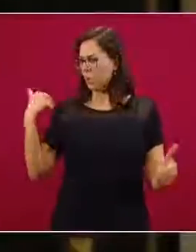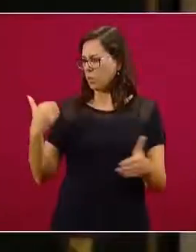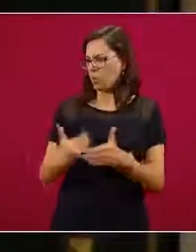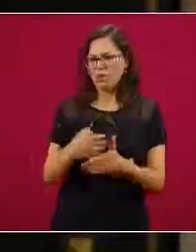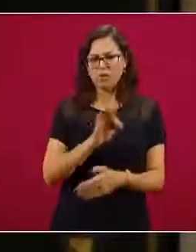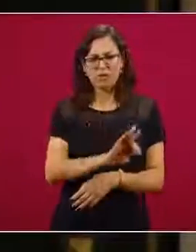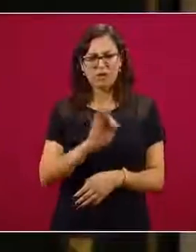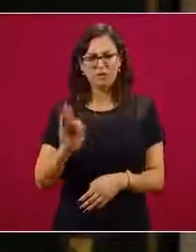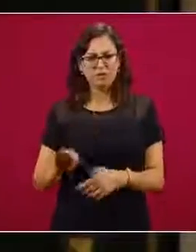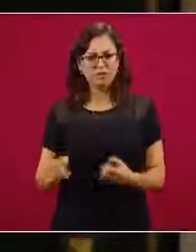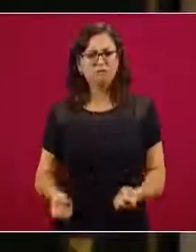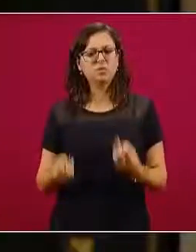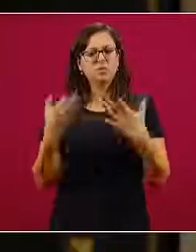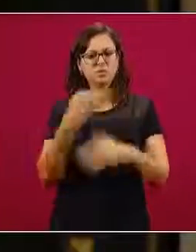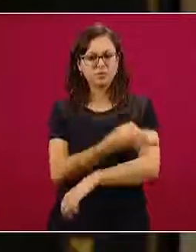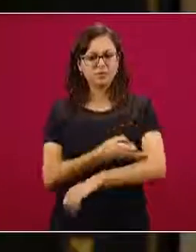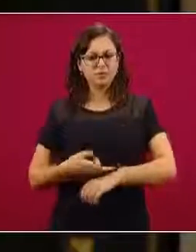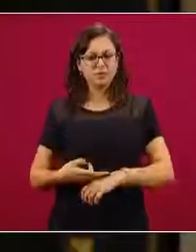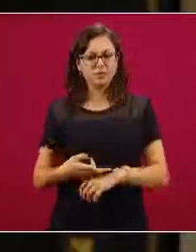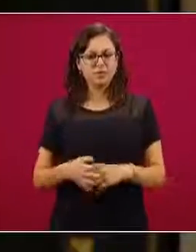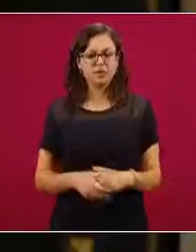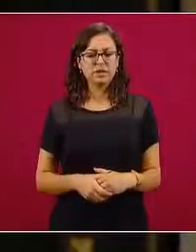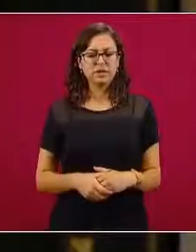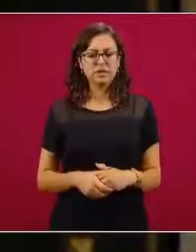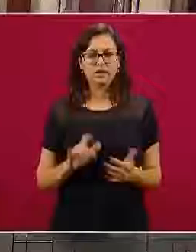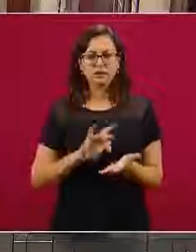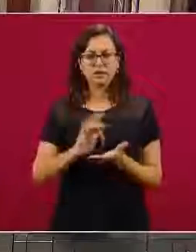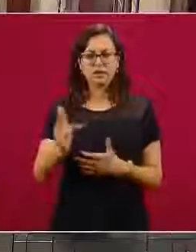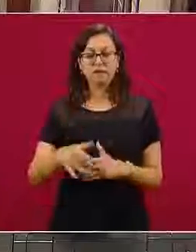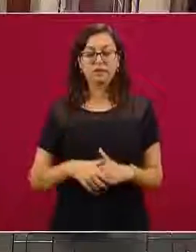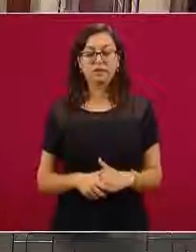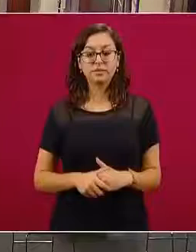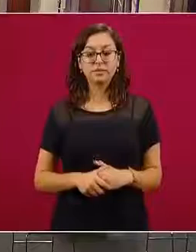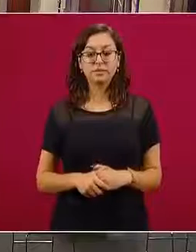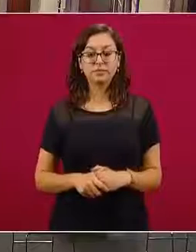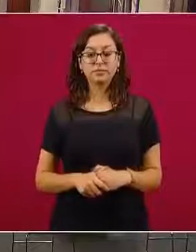más o menos abarca esta cantidad de lotes irregulares. Gracias.